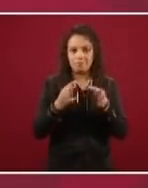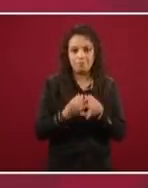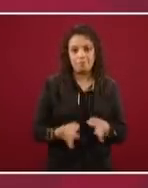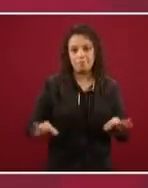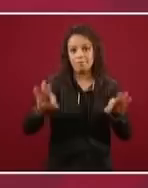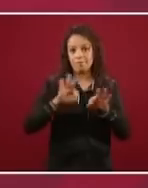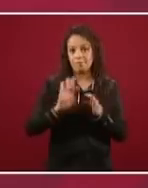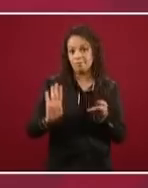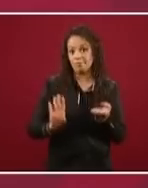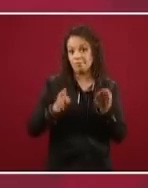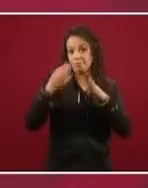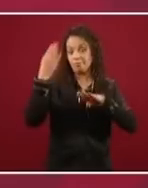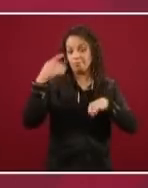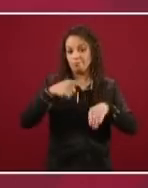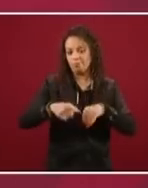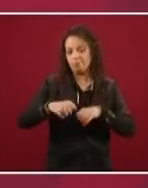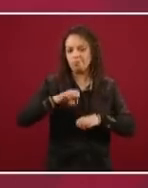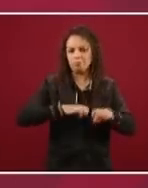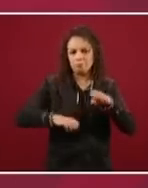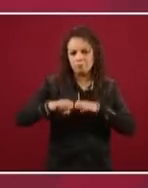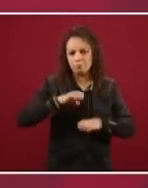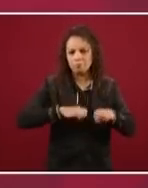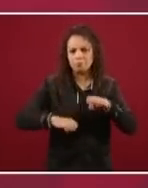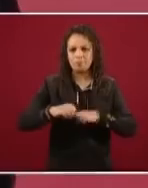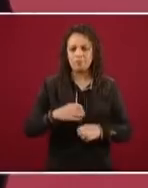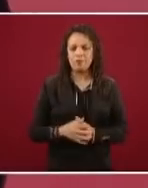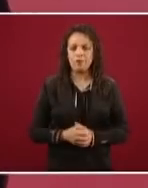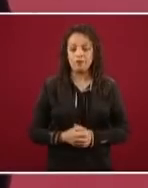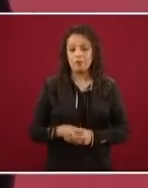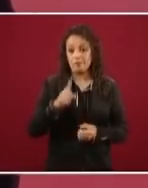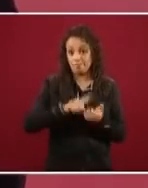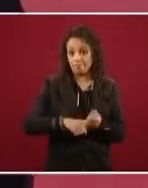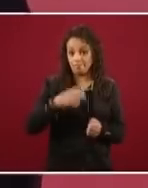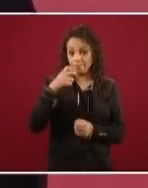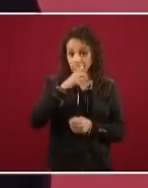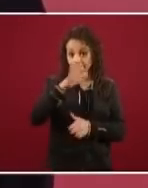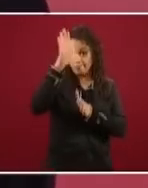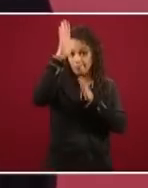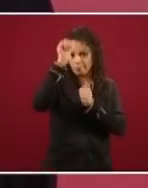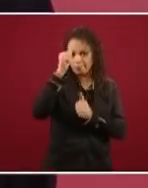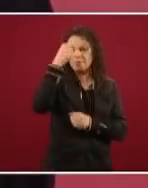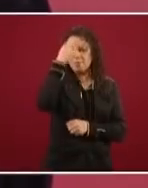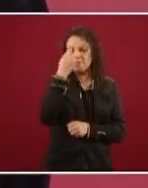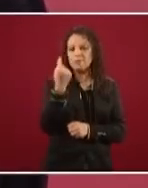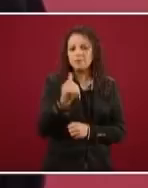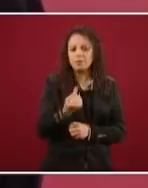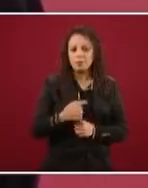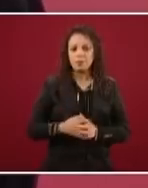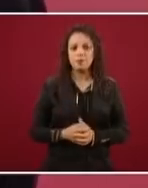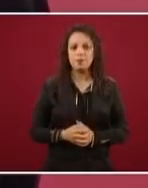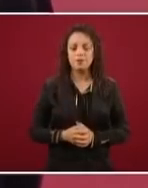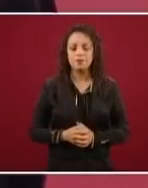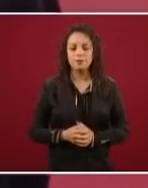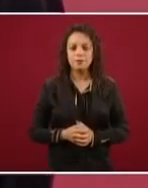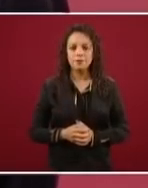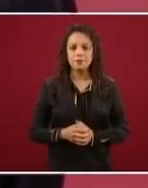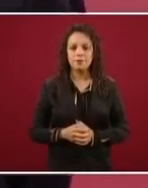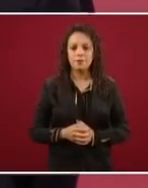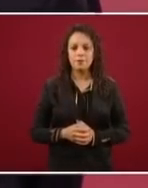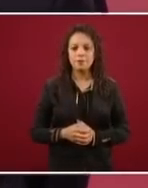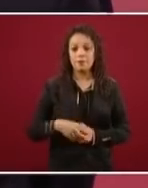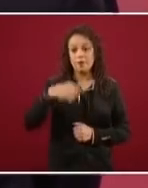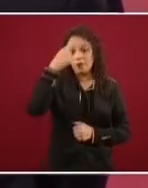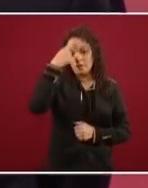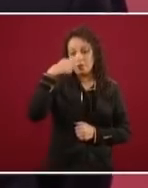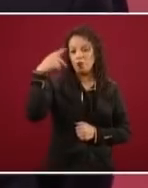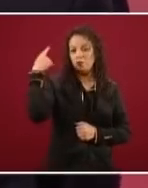mundo es un acuerdo es un tratado para que no haya aranceles